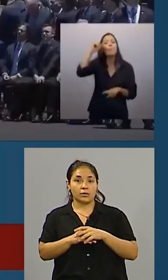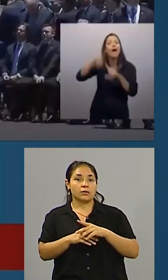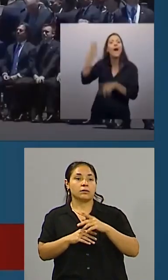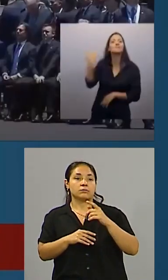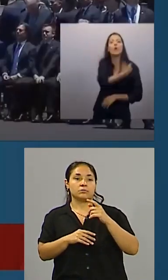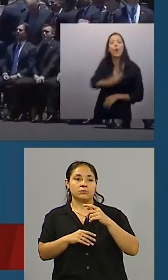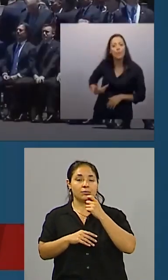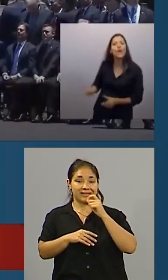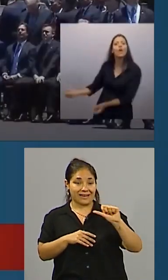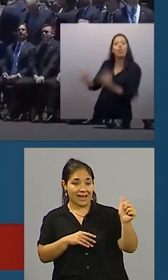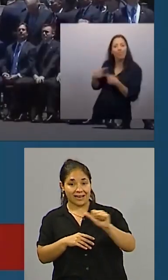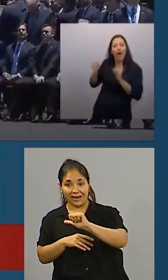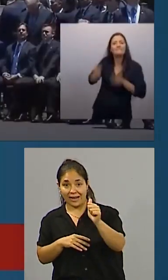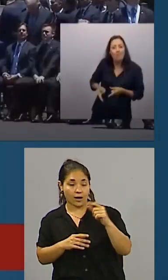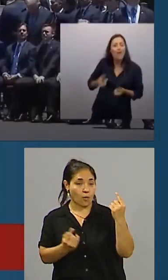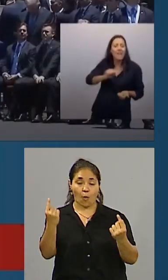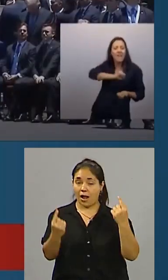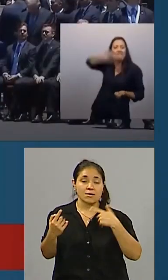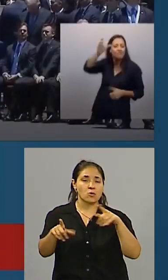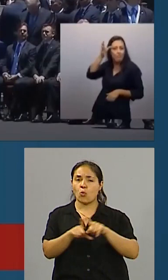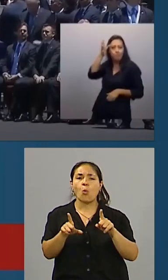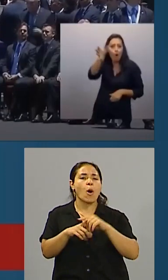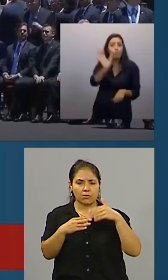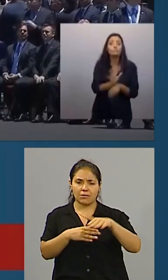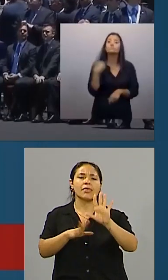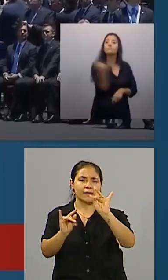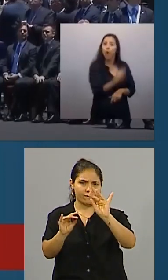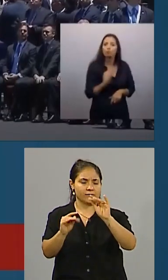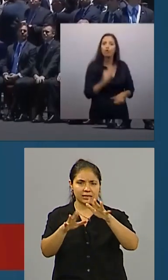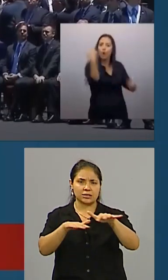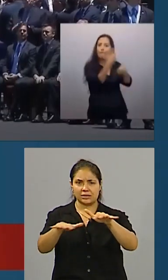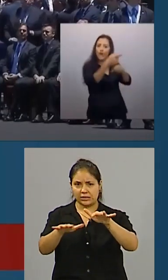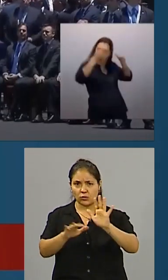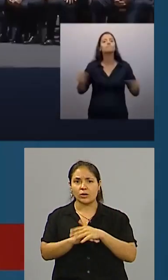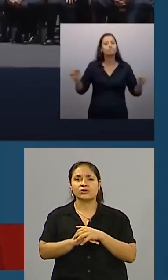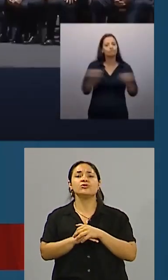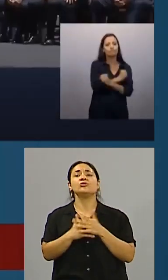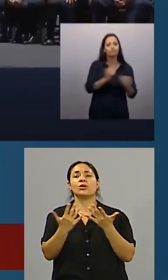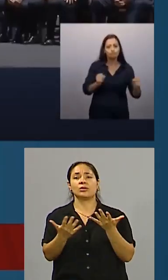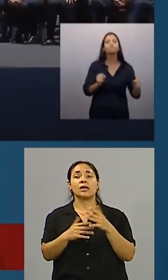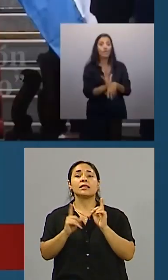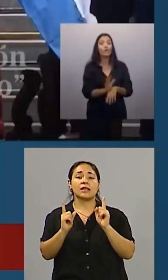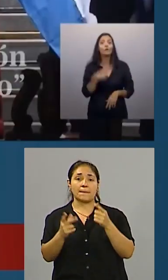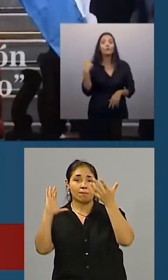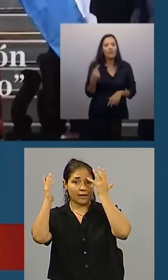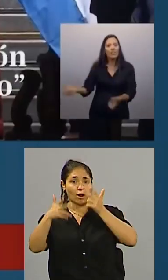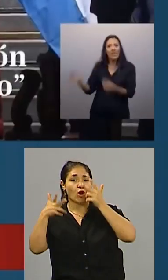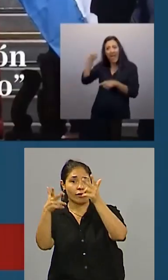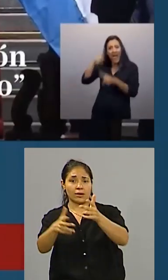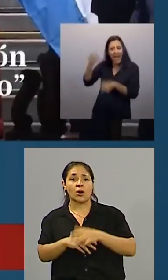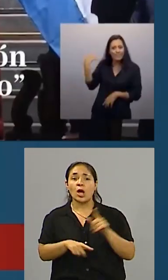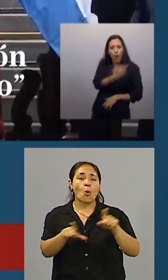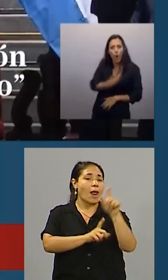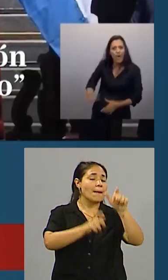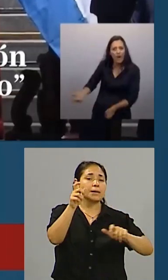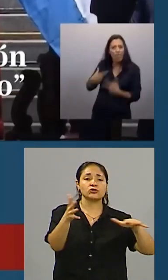difíciles. Cuando se empezó a deslizar un poco lo que tenía planeado Javier Milei, también se hablaba de lo difícil que se venía y la gente igual lo eligió.